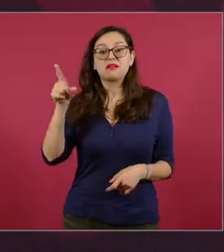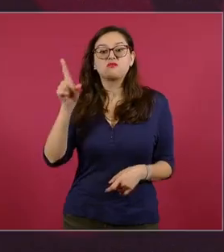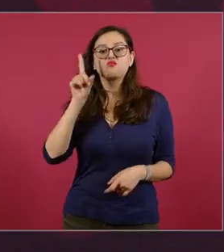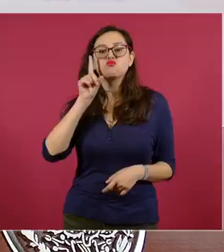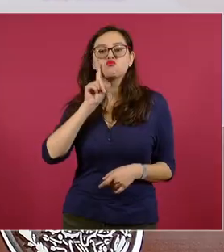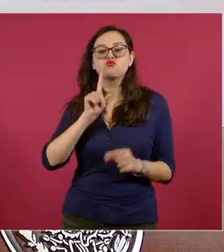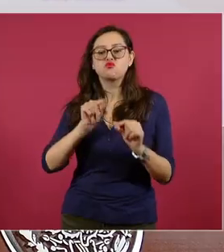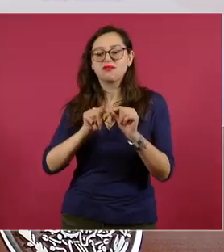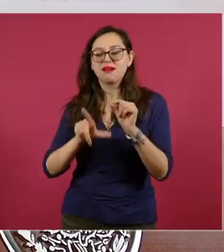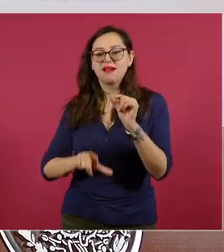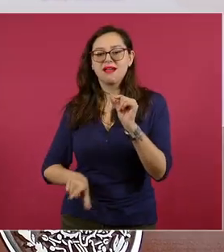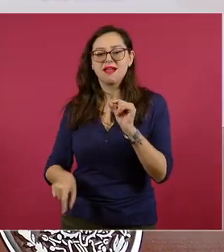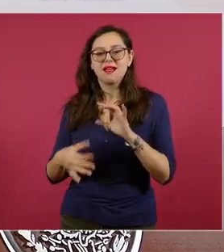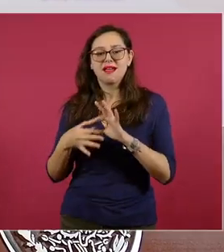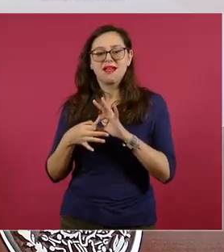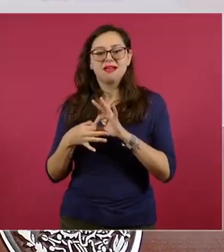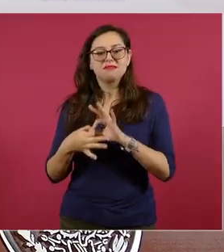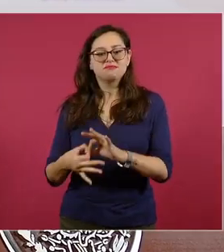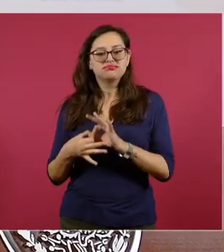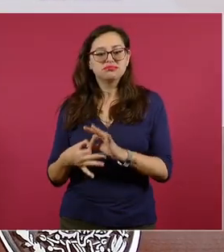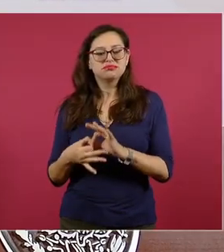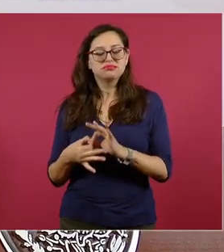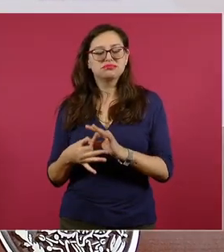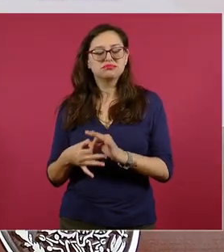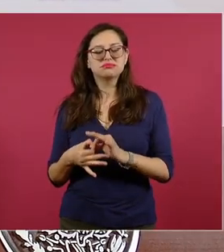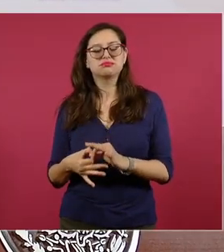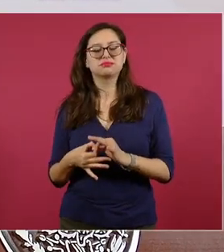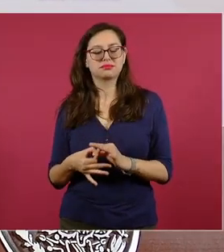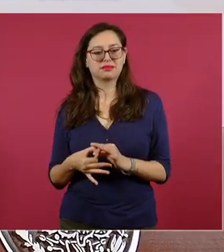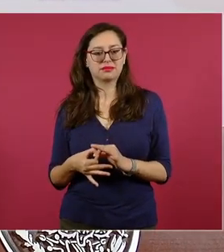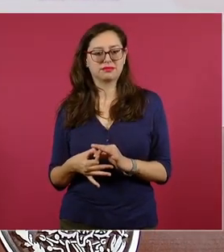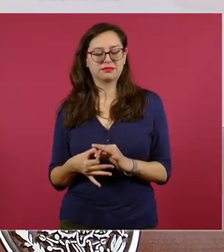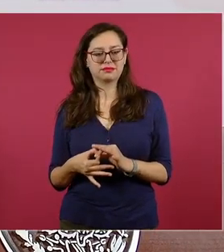es más que estadista.